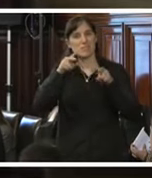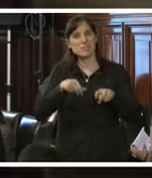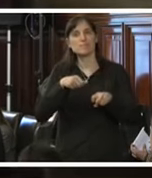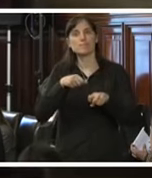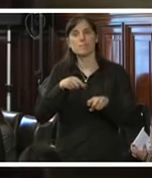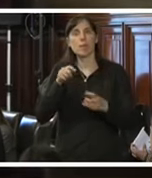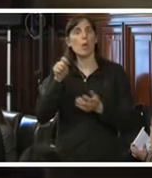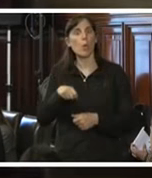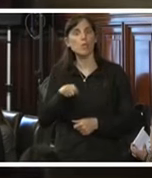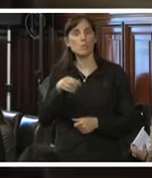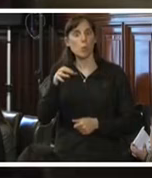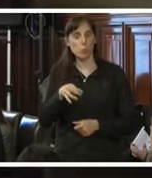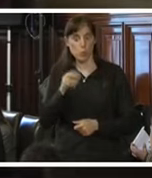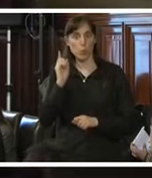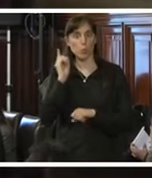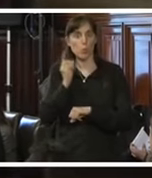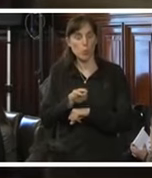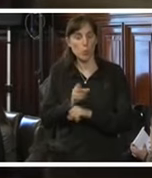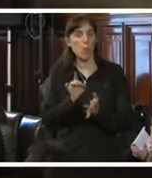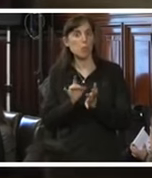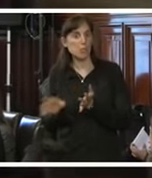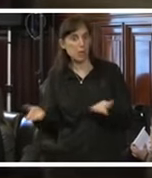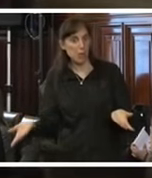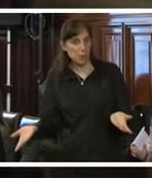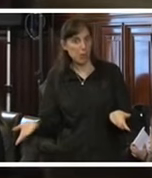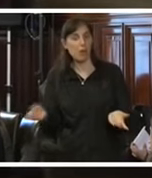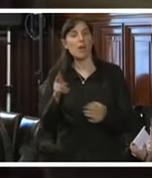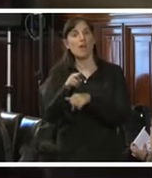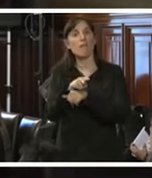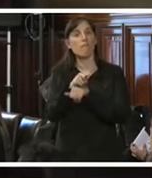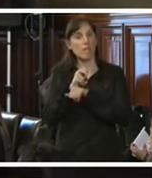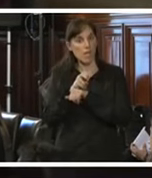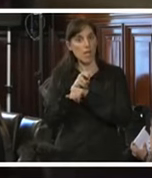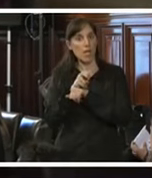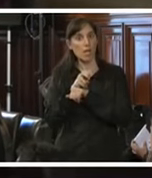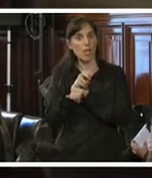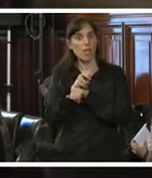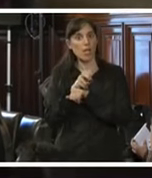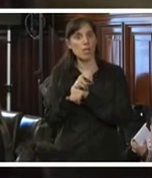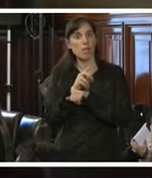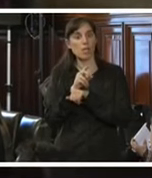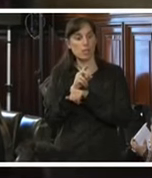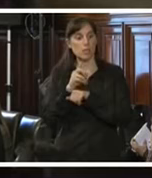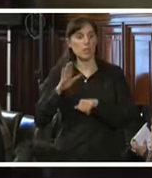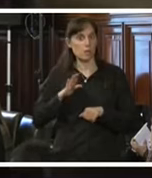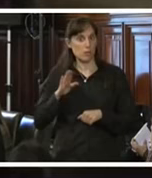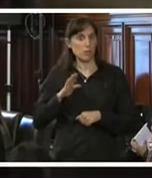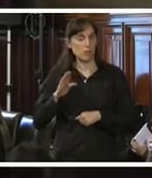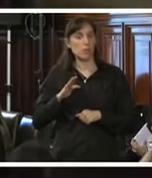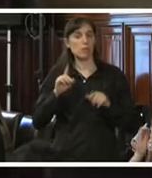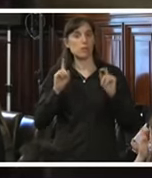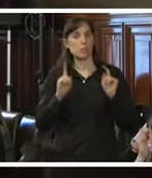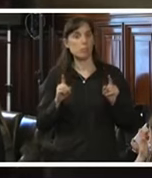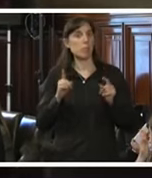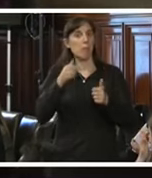de su cargo, ¿verdad? Y por otro lado, la fiscala, en este caso, se encuentra ternada y designada por